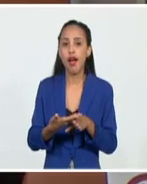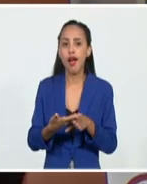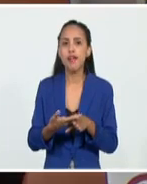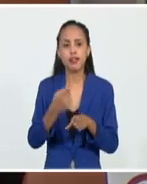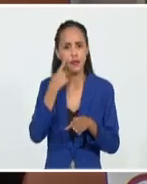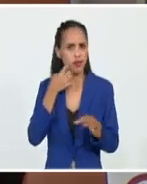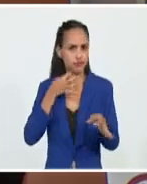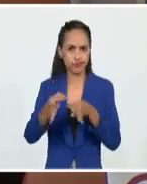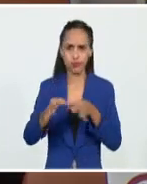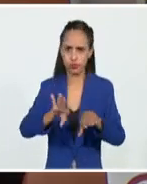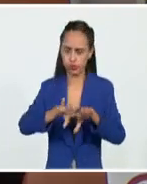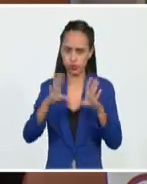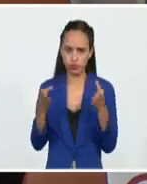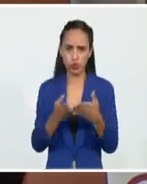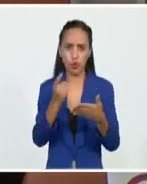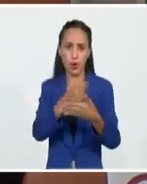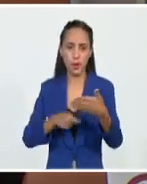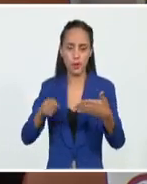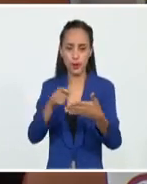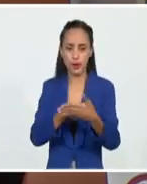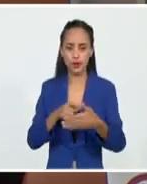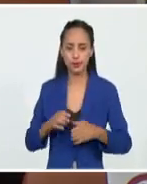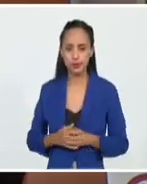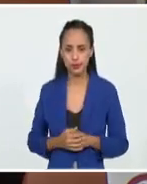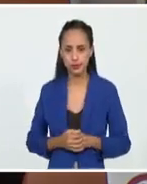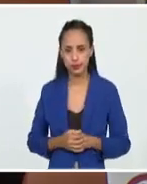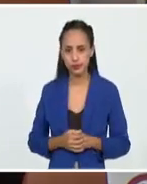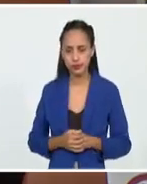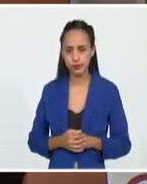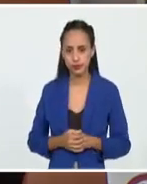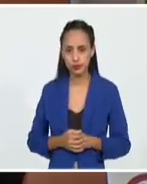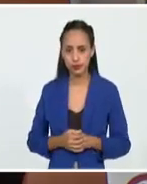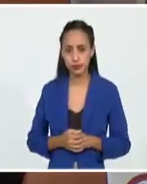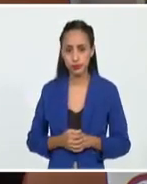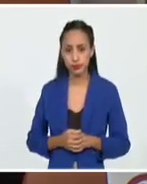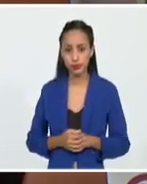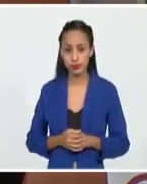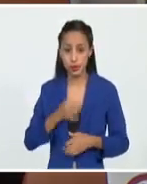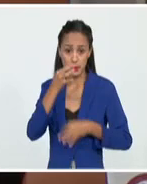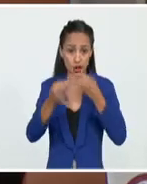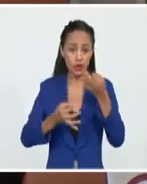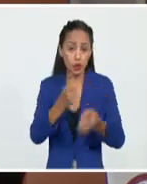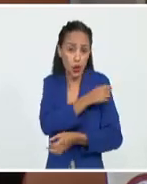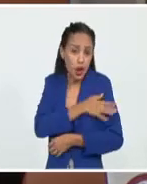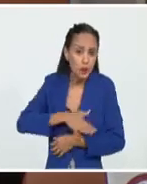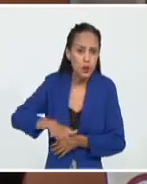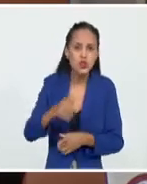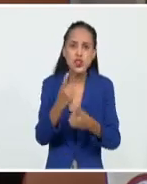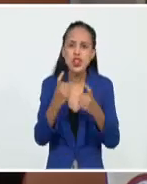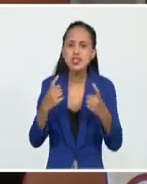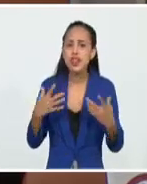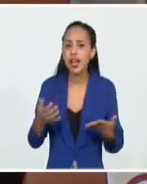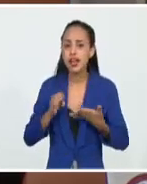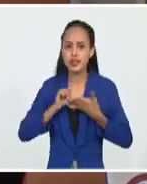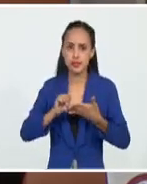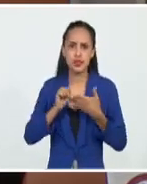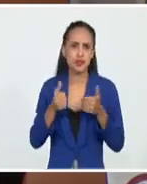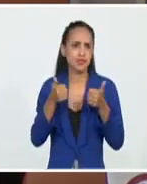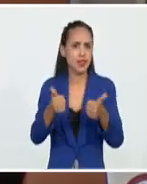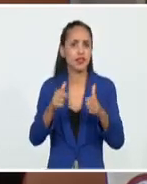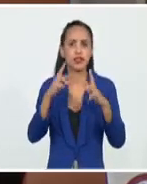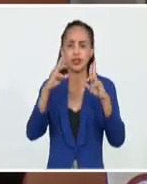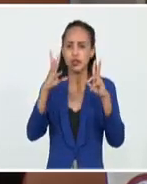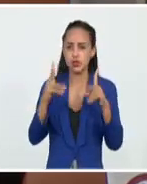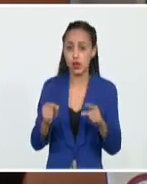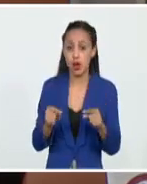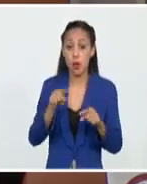que la población no consume estrategias ni programas, la población consume bienes y servicios. En esta etapa, en este quinquenio, el énfasis hay que